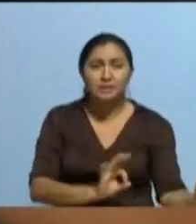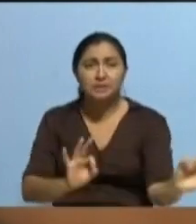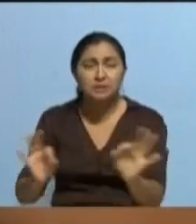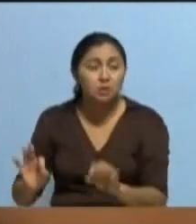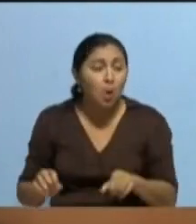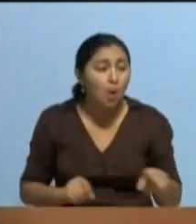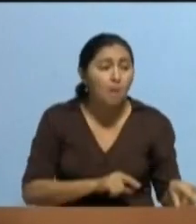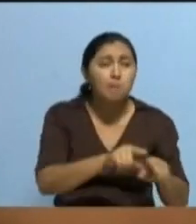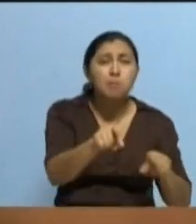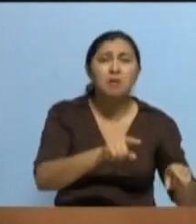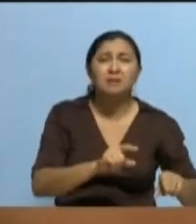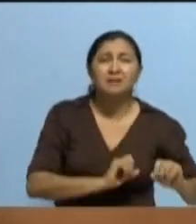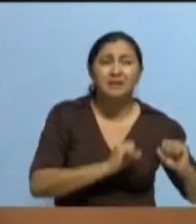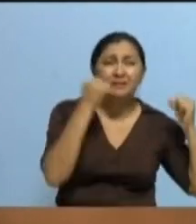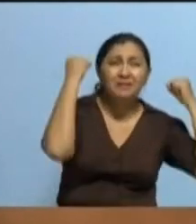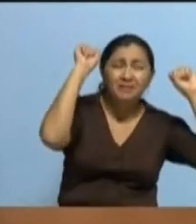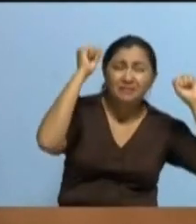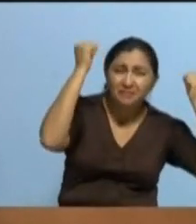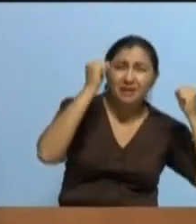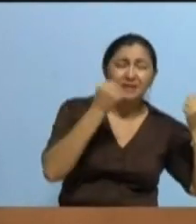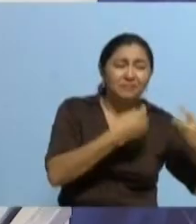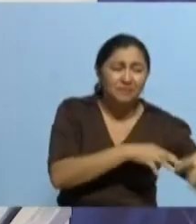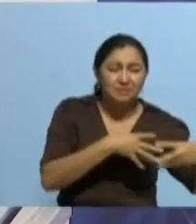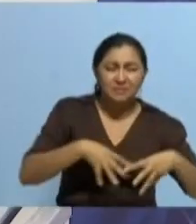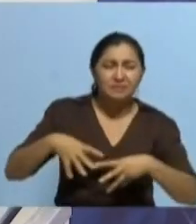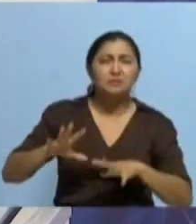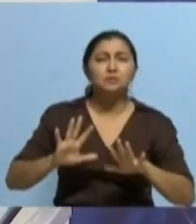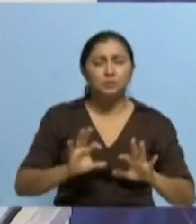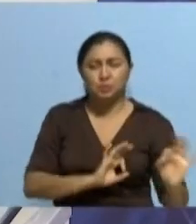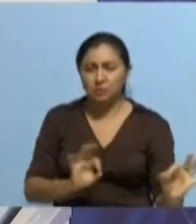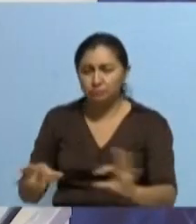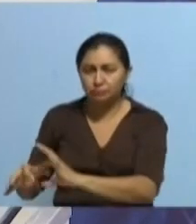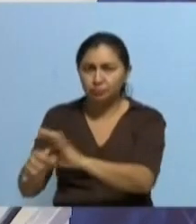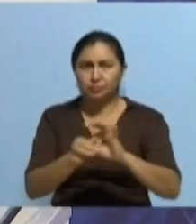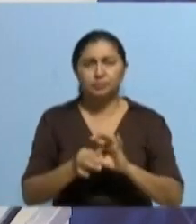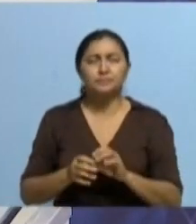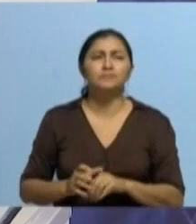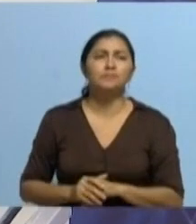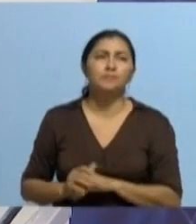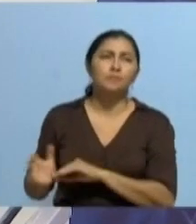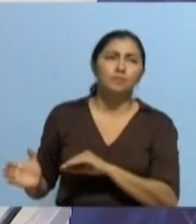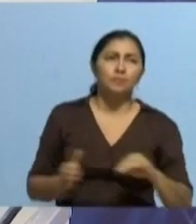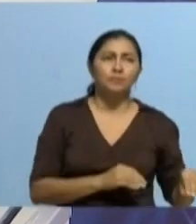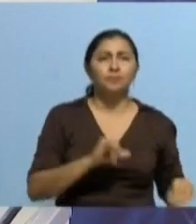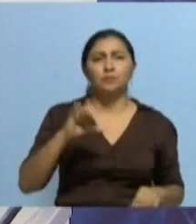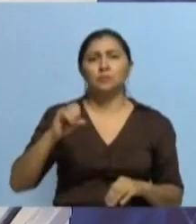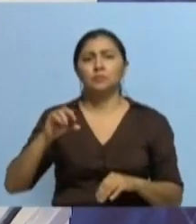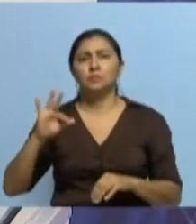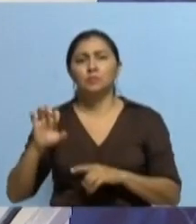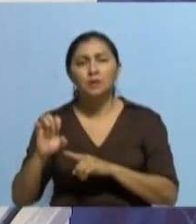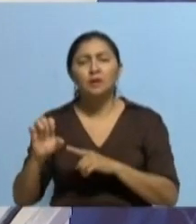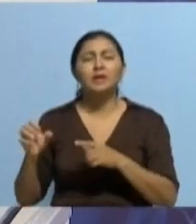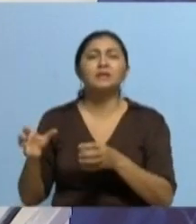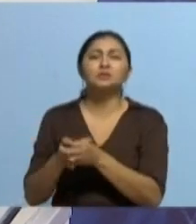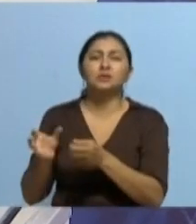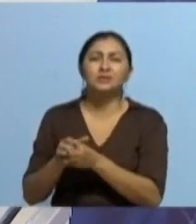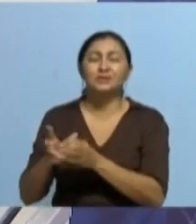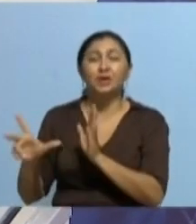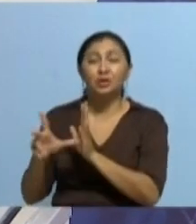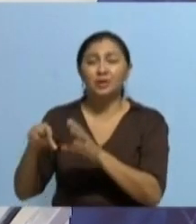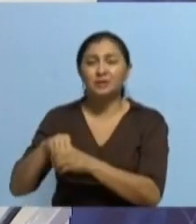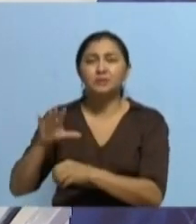diferentes carnavales que se realizan este fin de semana. Y Cotelco, la Asociación Hotelera y Turística de Colombia, indicó que las